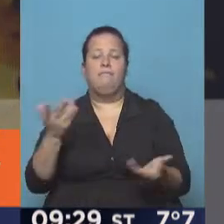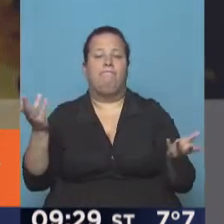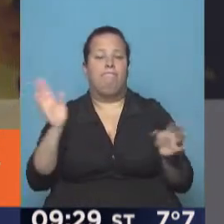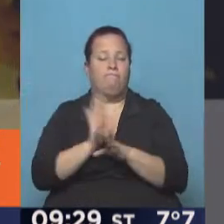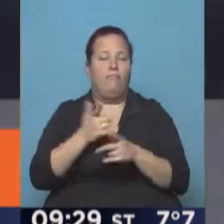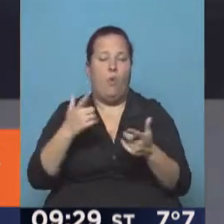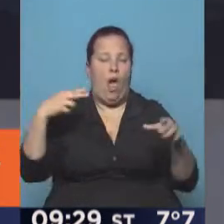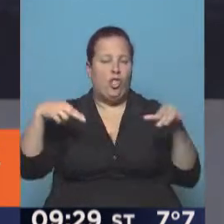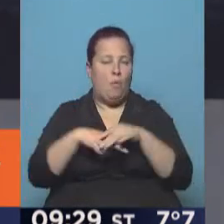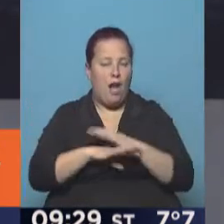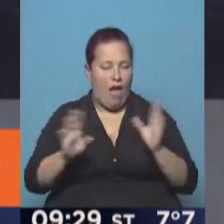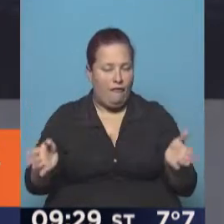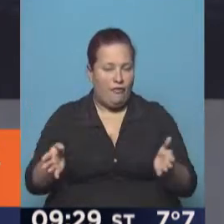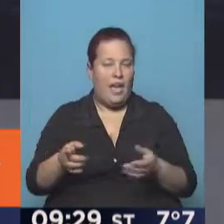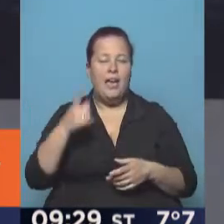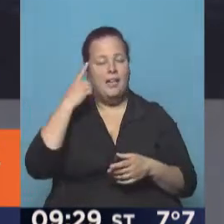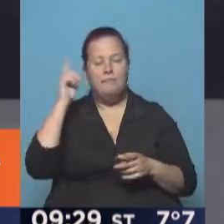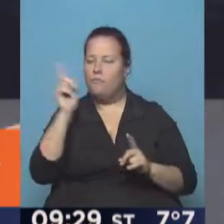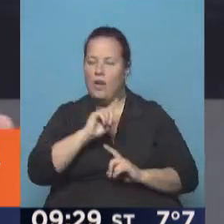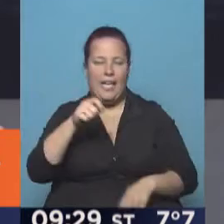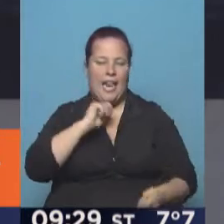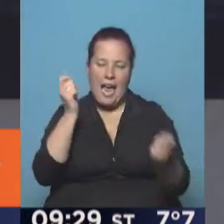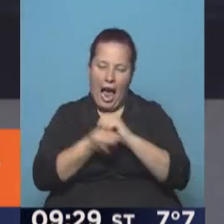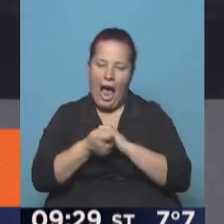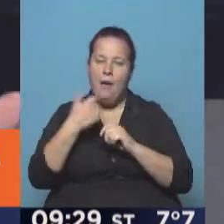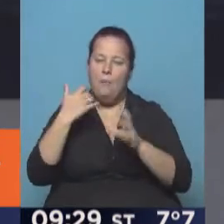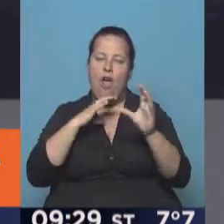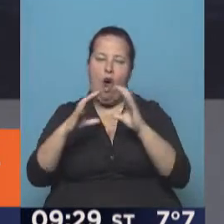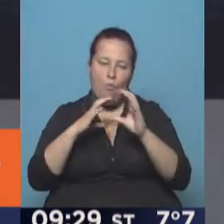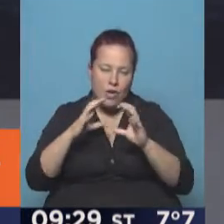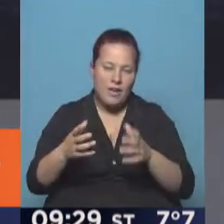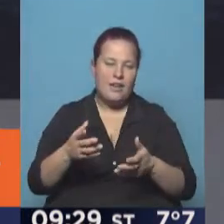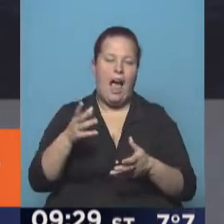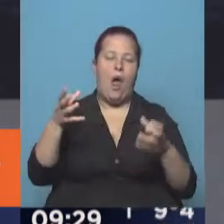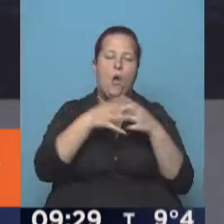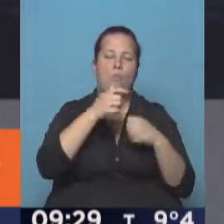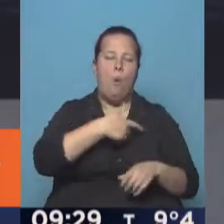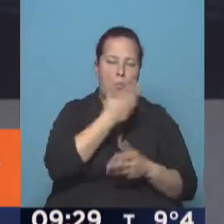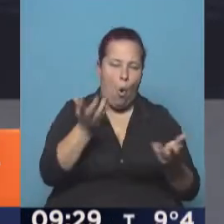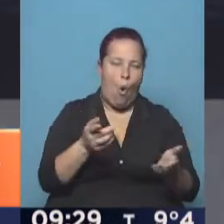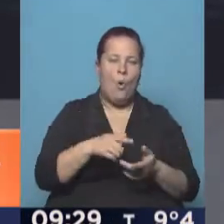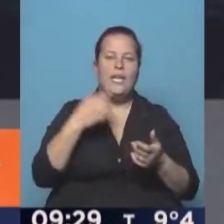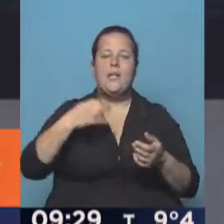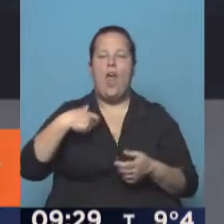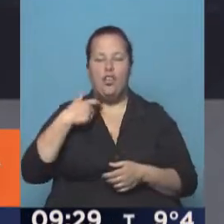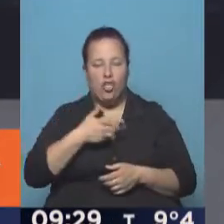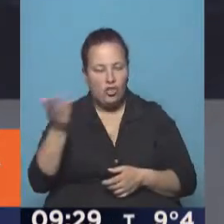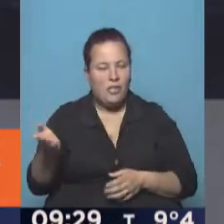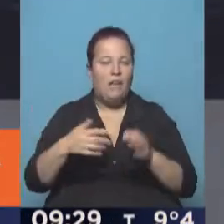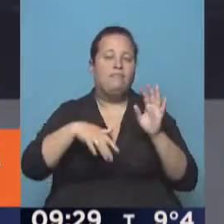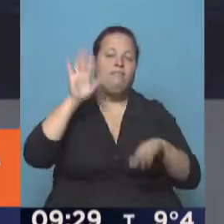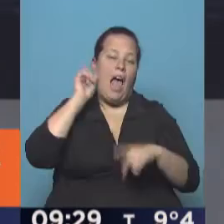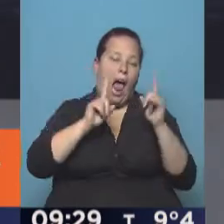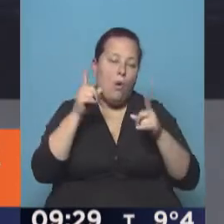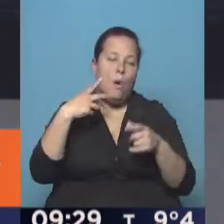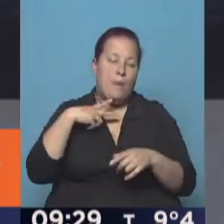históricamente sin hacerse la tomografía. La idea es que haya vasos comunicantes entre el sector público, la seguridad social y eventualmente algún